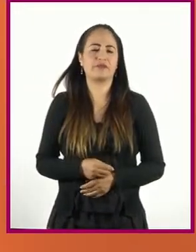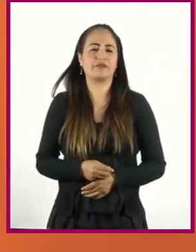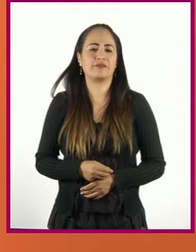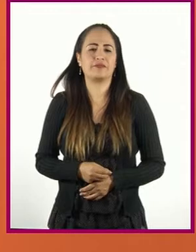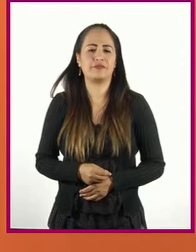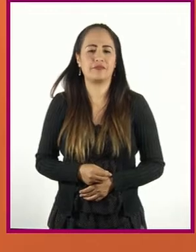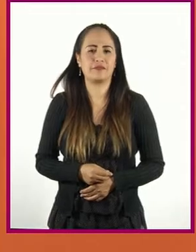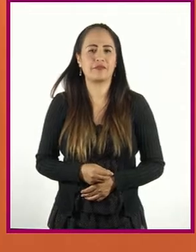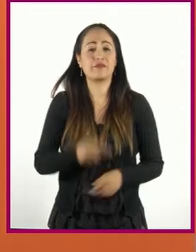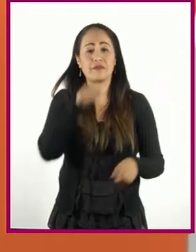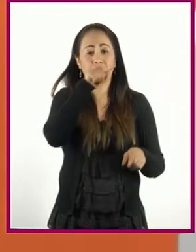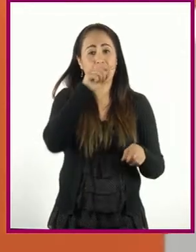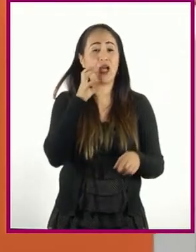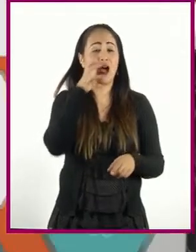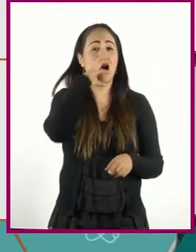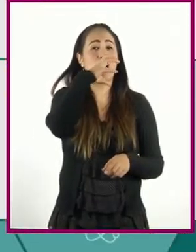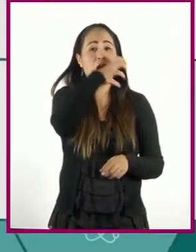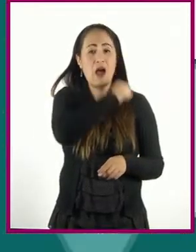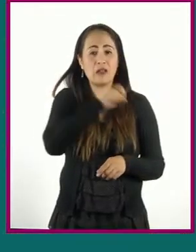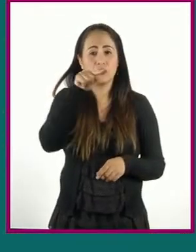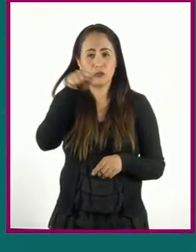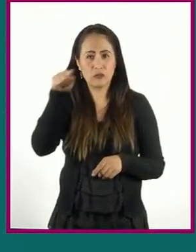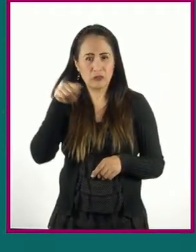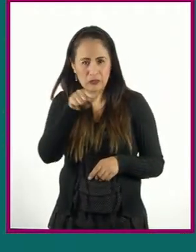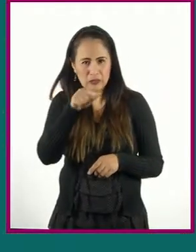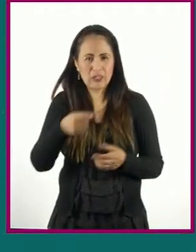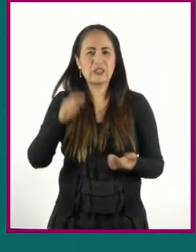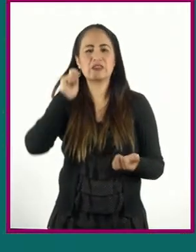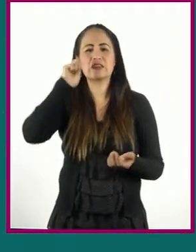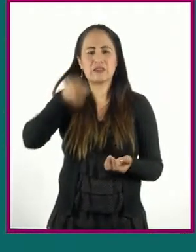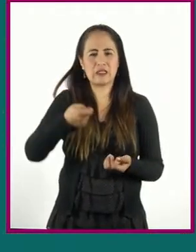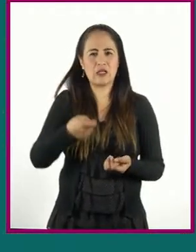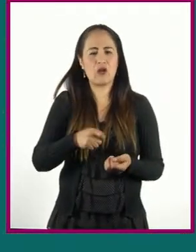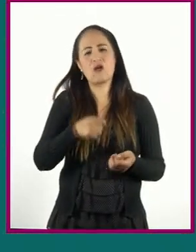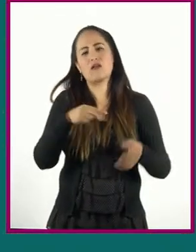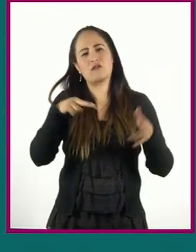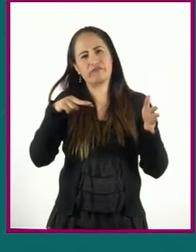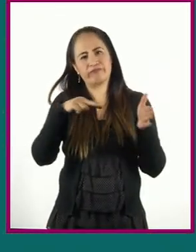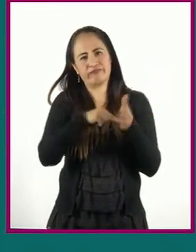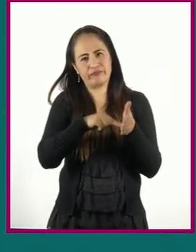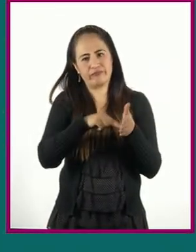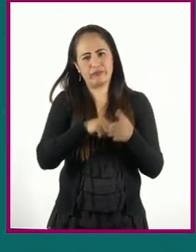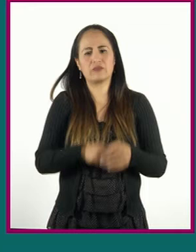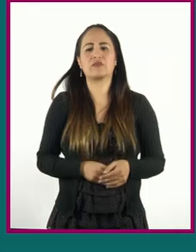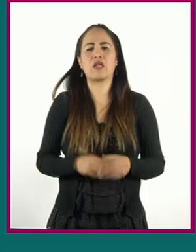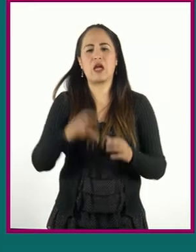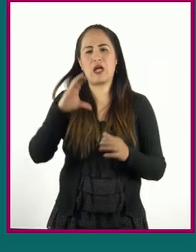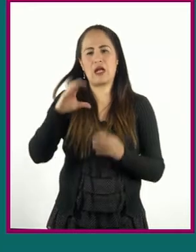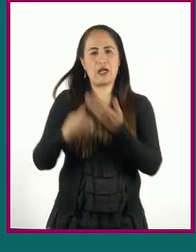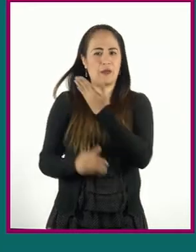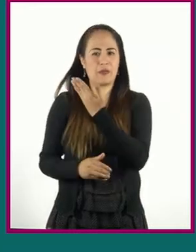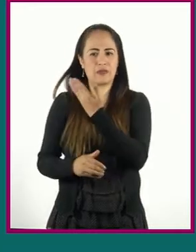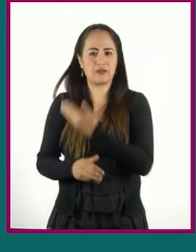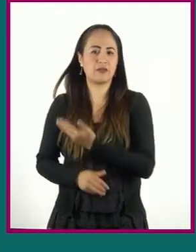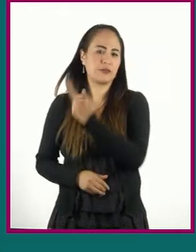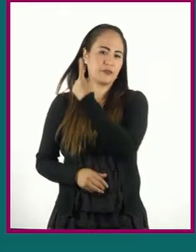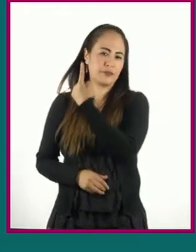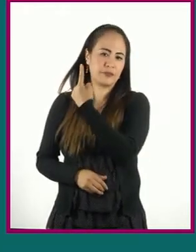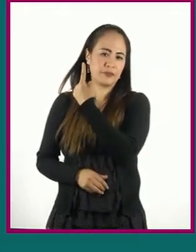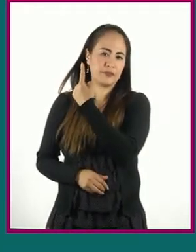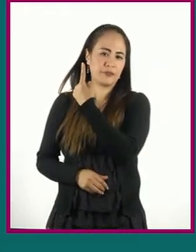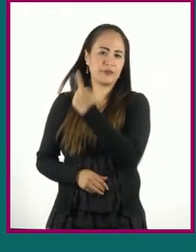los hornos de microondas están formados por fuente de poder, capacitor,